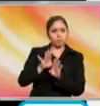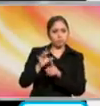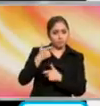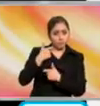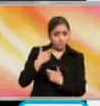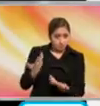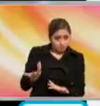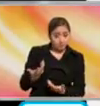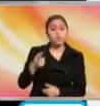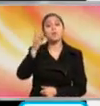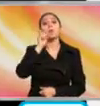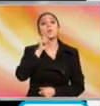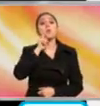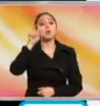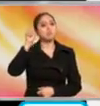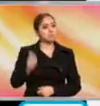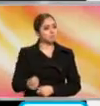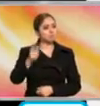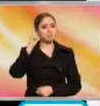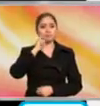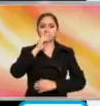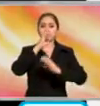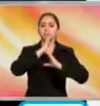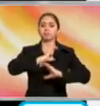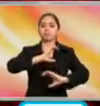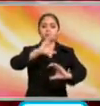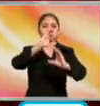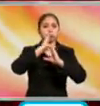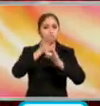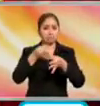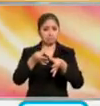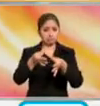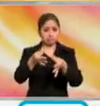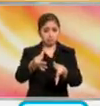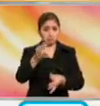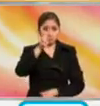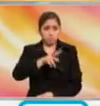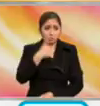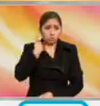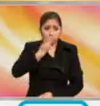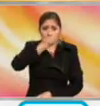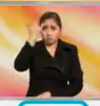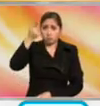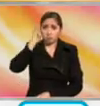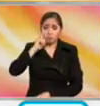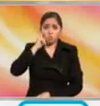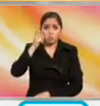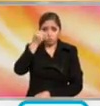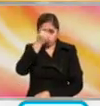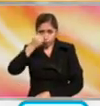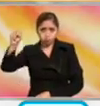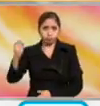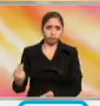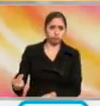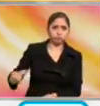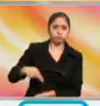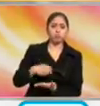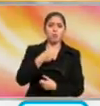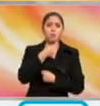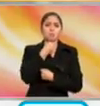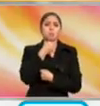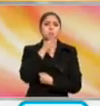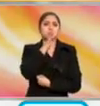canta espectacular, es una gran cantante. Uno no se explica por qué no esté en los escenarios como una primera